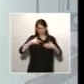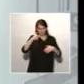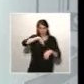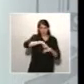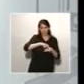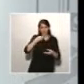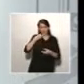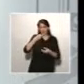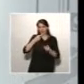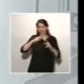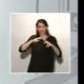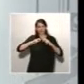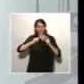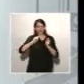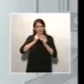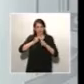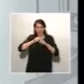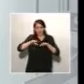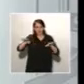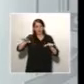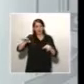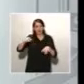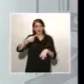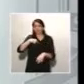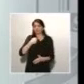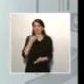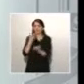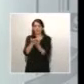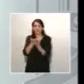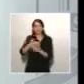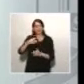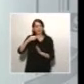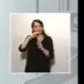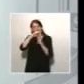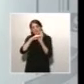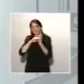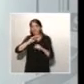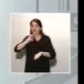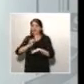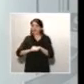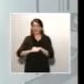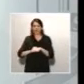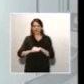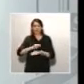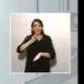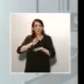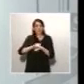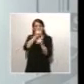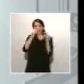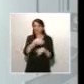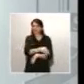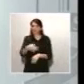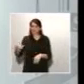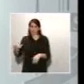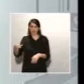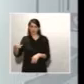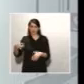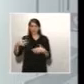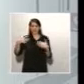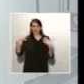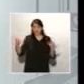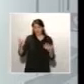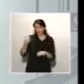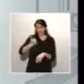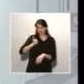es que se cumplan, que se cumplan de una manera eficaz. Eficaz. Aprovecho la pregunta para hacer un llamamiento a la ciudadanía. Es